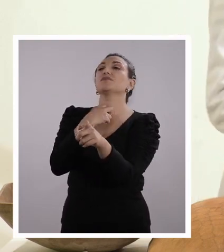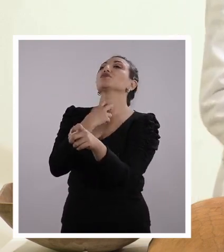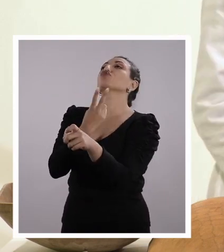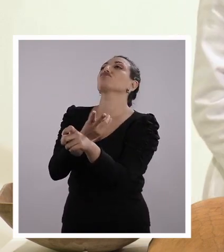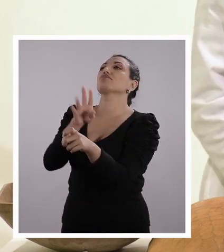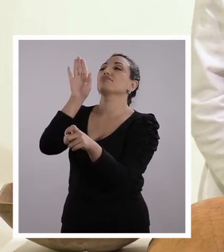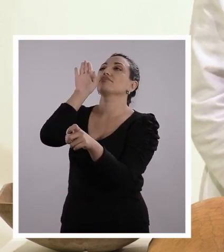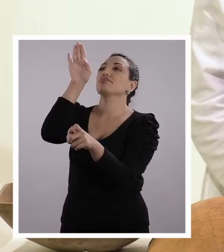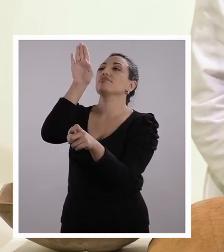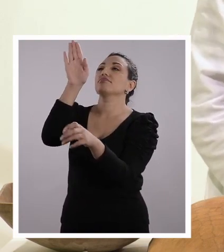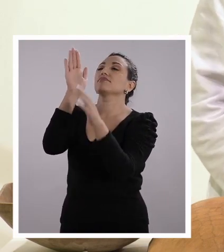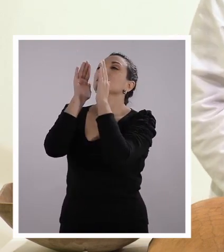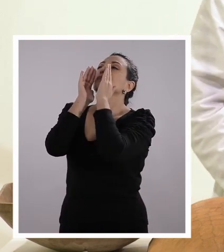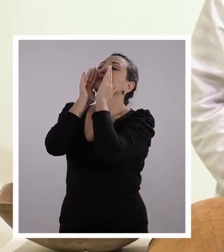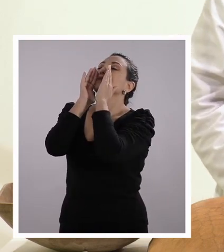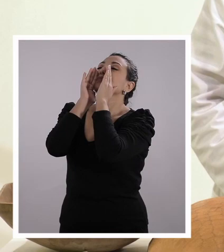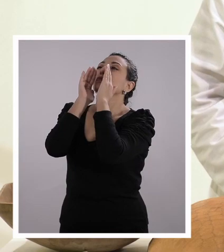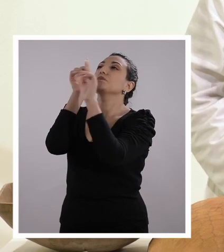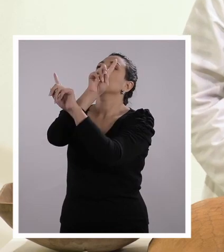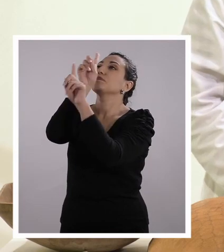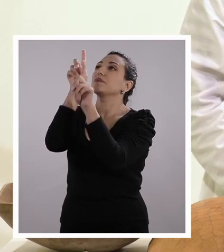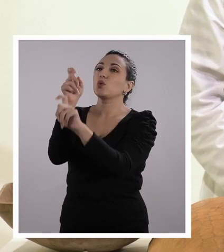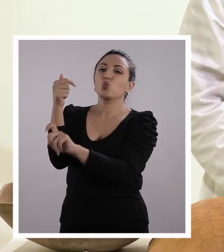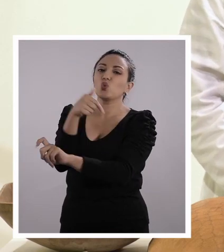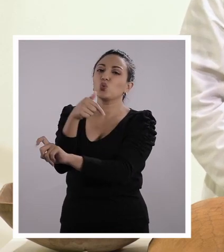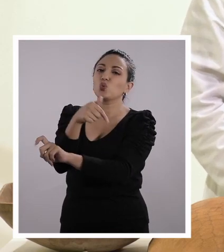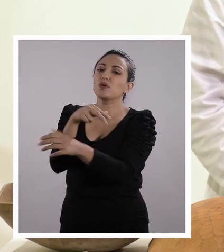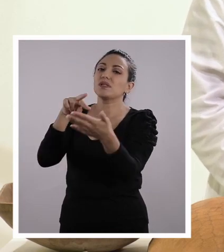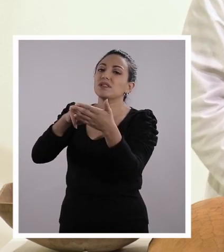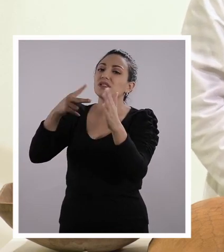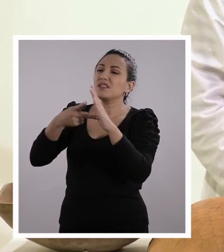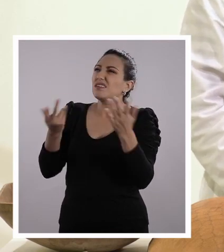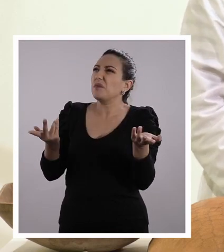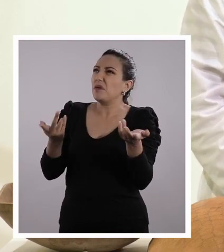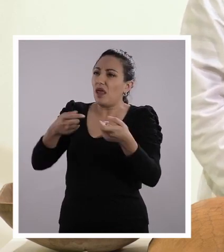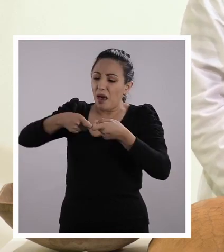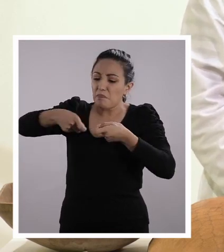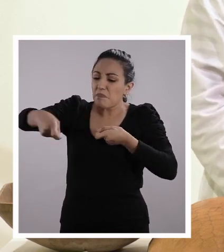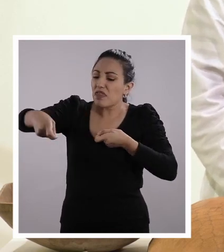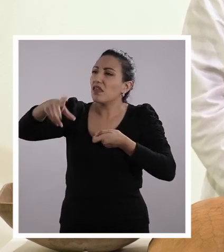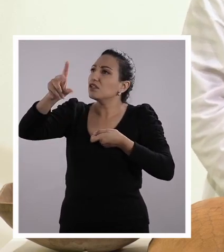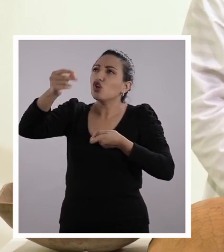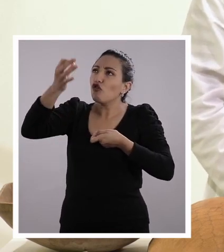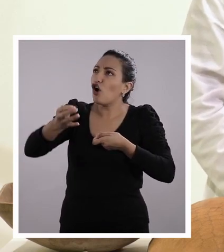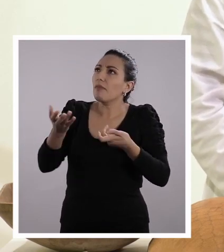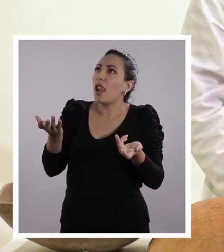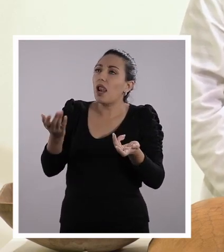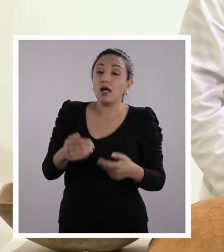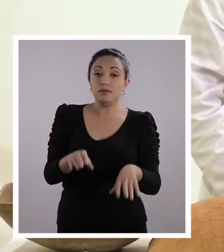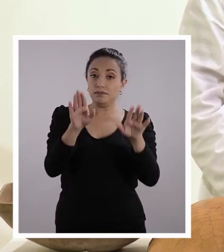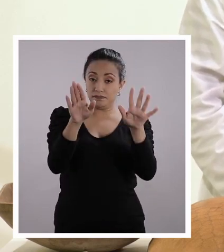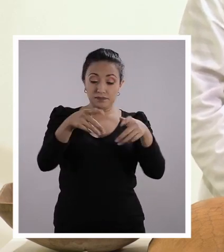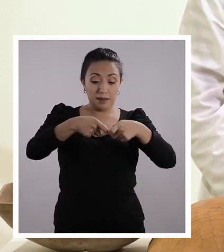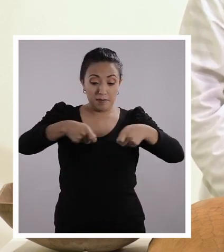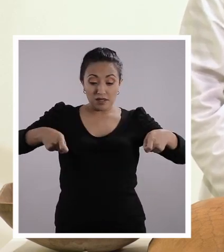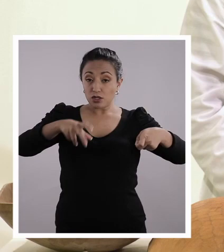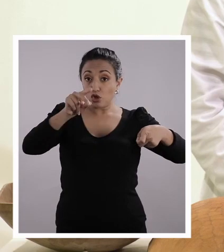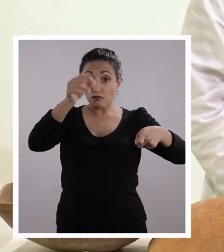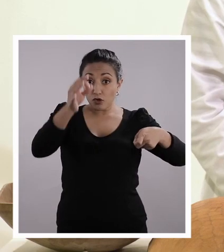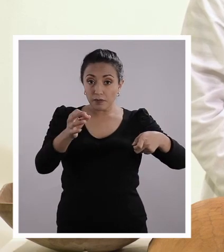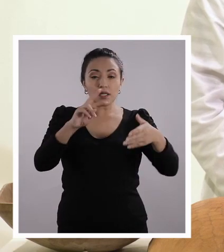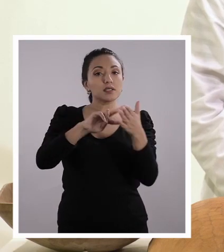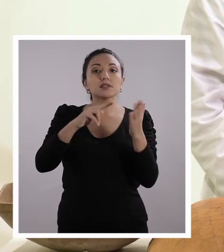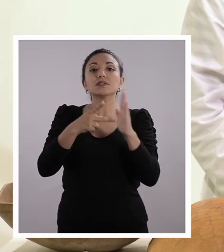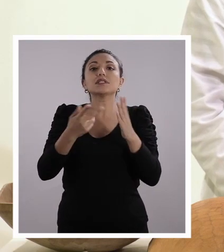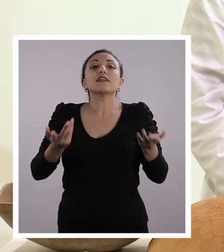bracken le podemos pedir ayuda webster niños nos pueden ayudar que son medidas no convencionales medidas de